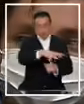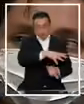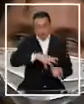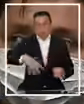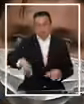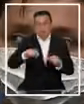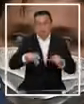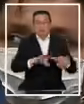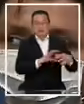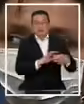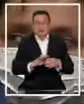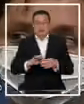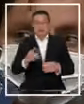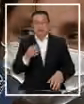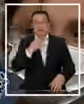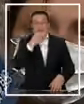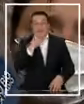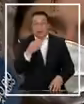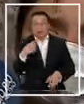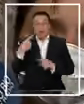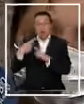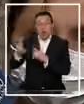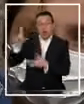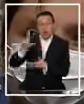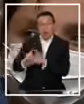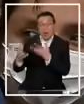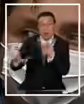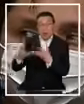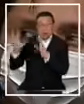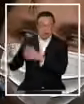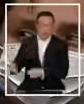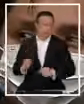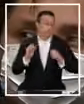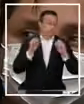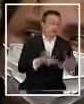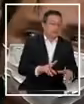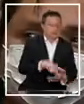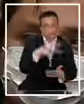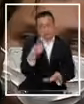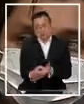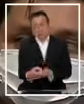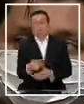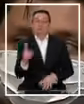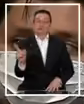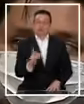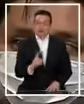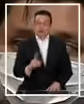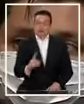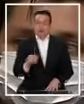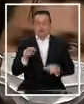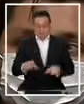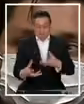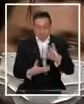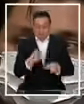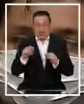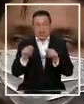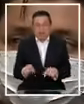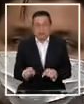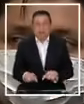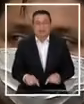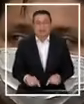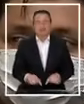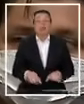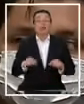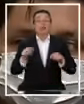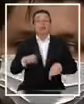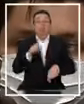lugares. Está descartada la parte de que vengan a tirar acá el cuerpo sin vida de la víctima, sino que el hecho se produce acá.